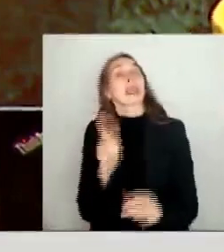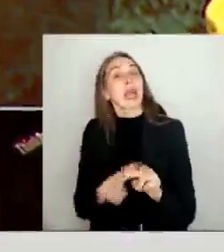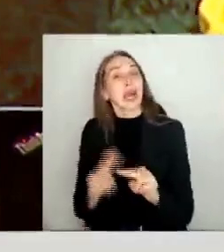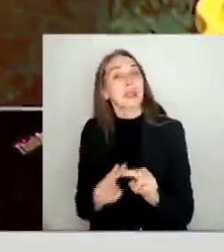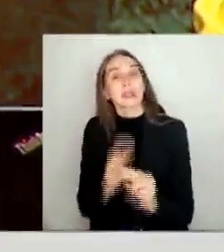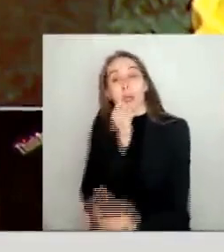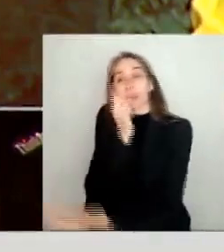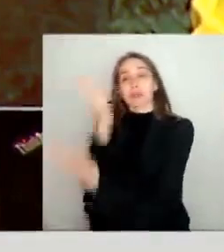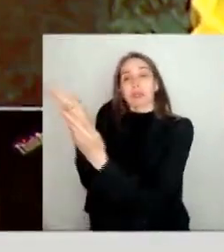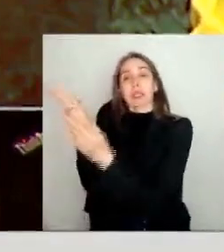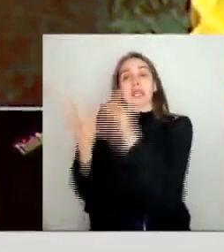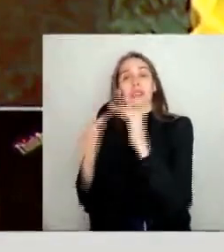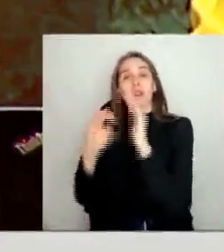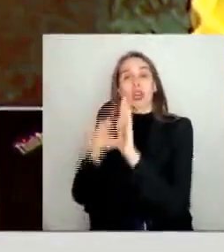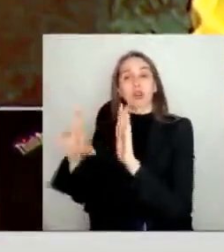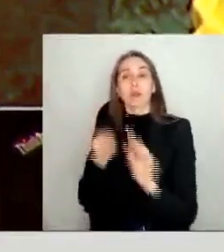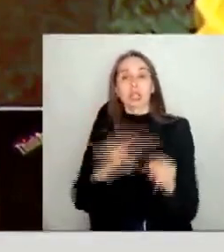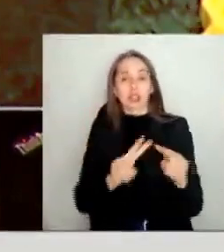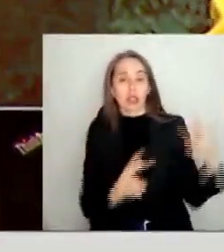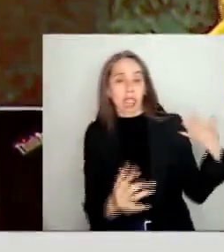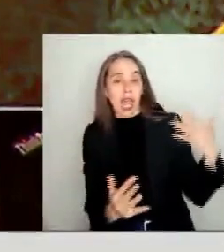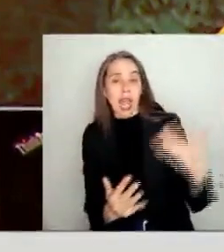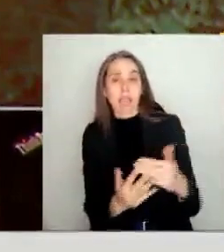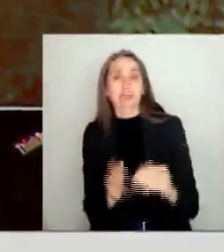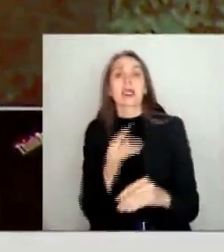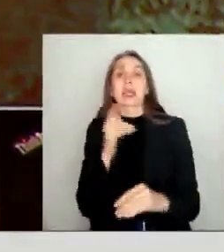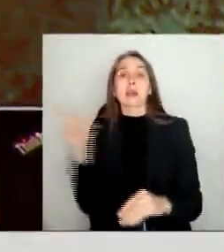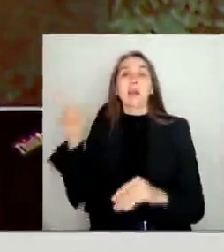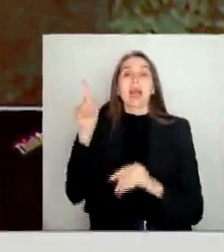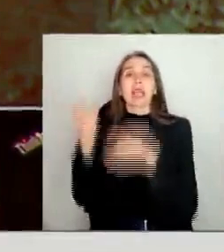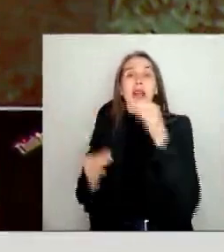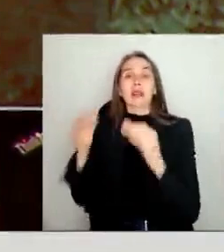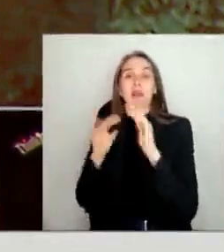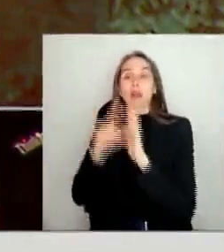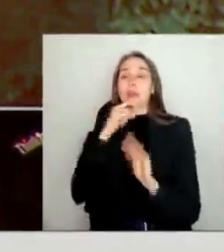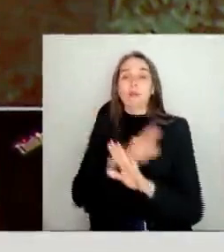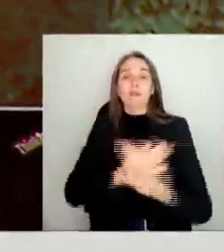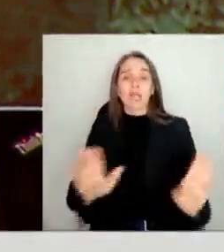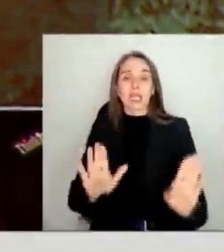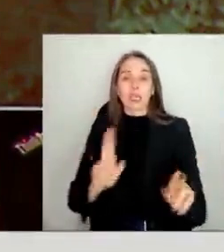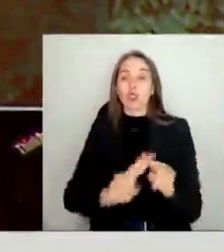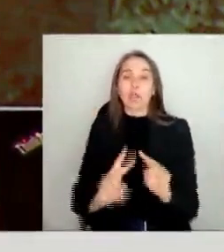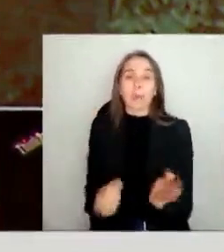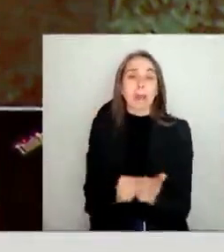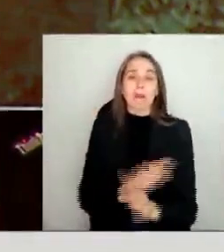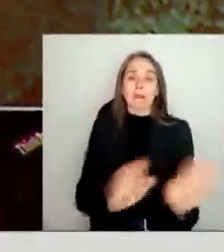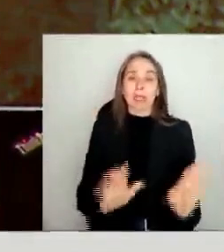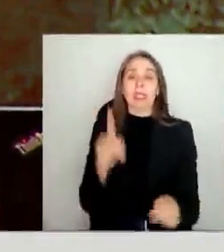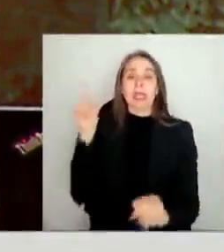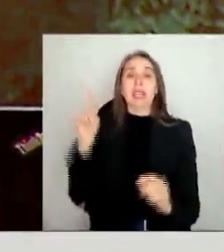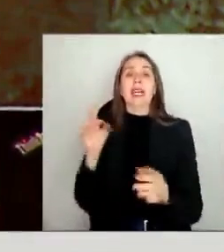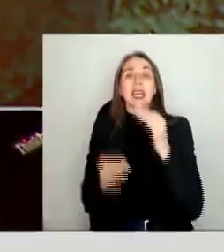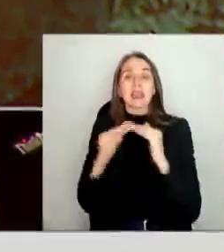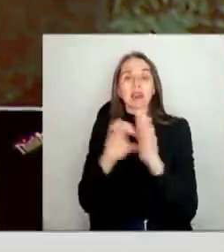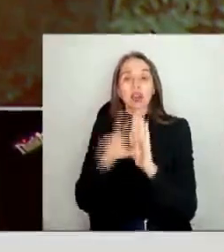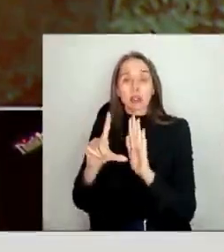constitucional para que este tipo de prácticas deje de actuarse y que el tribunal resuelva la contienda que legítimamente han